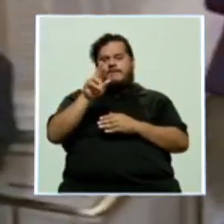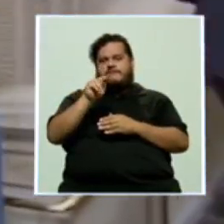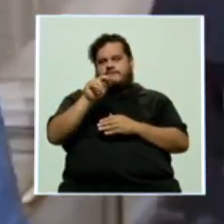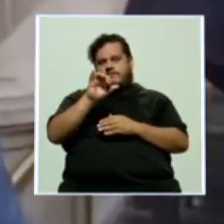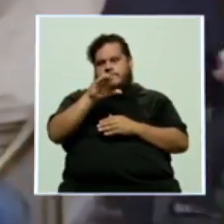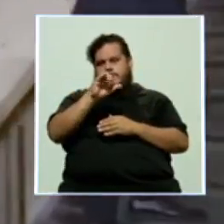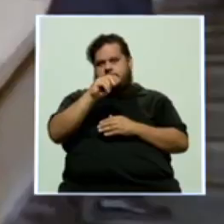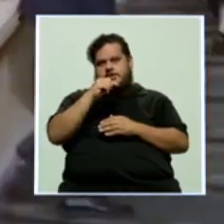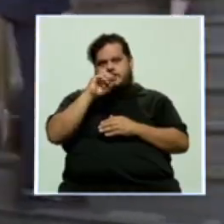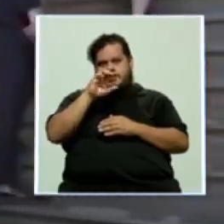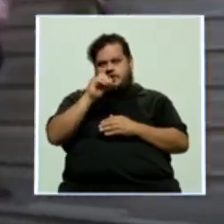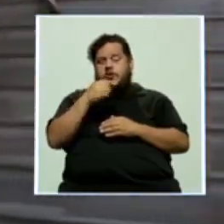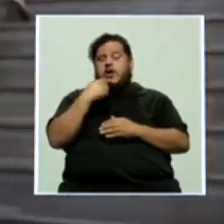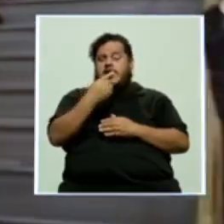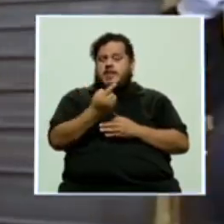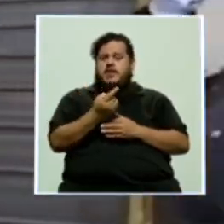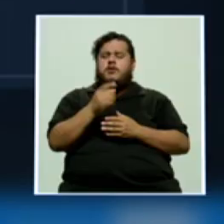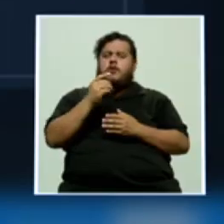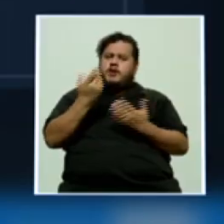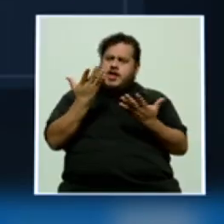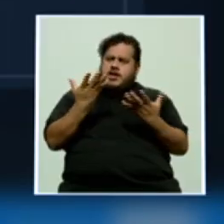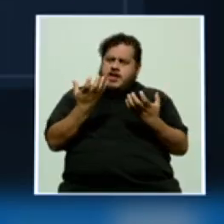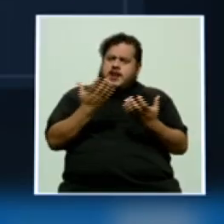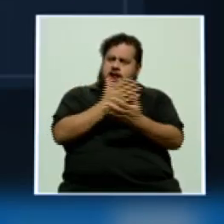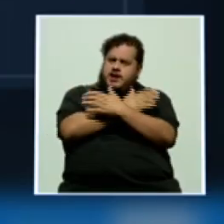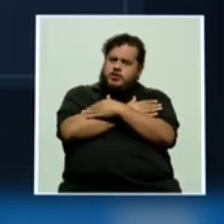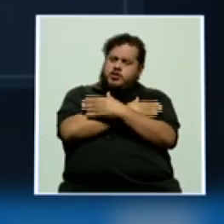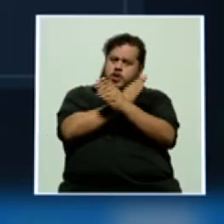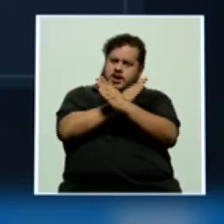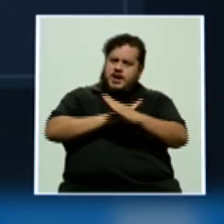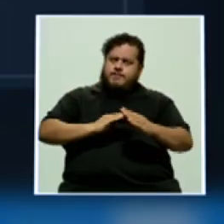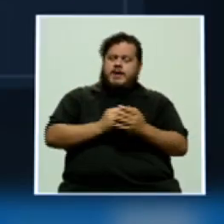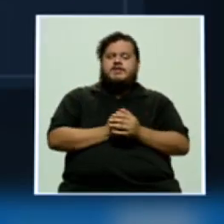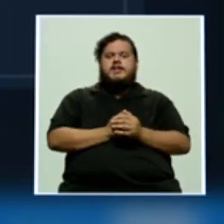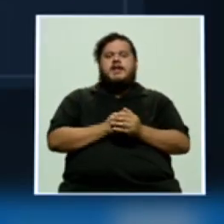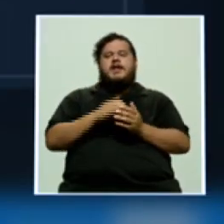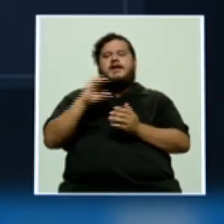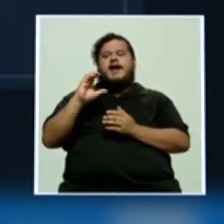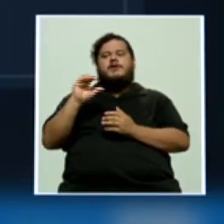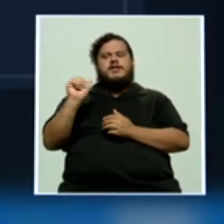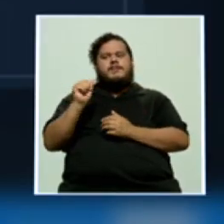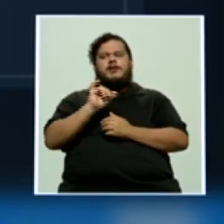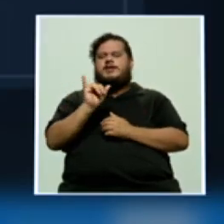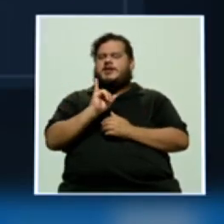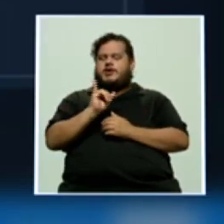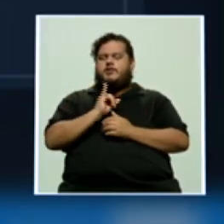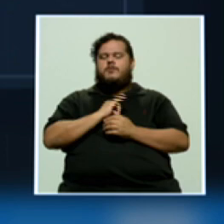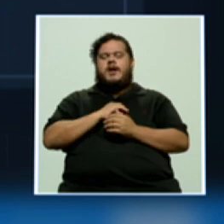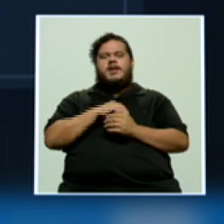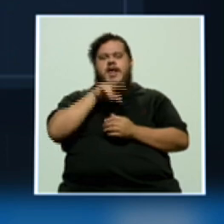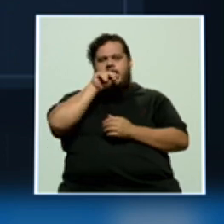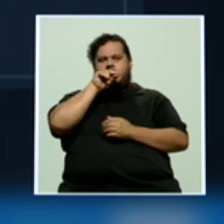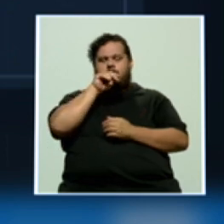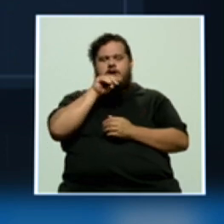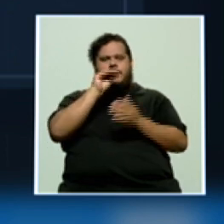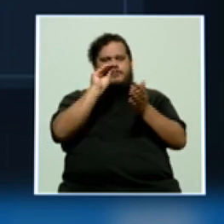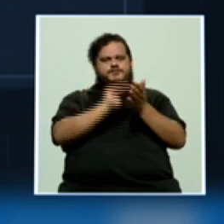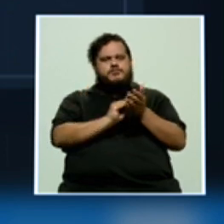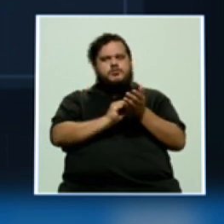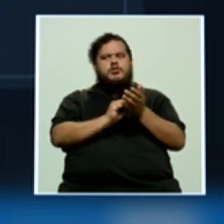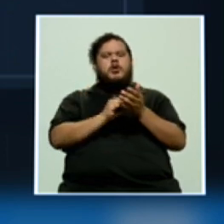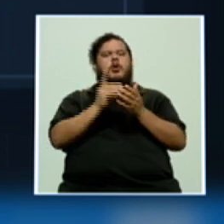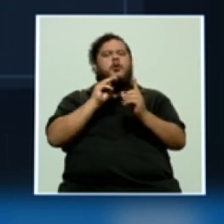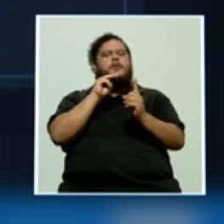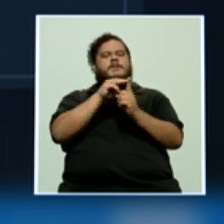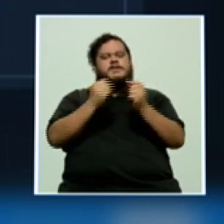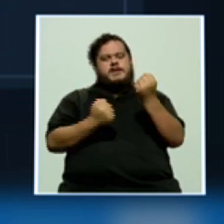animándolo a buscar la reconciliación y la paz. El mandatario Carlos Alvarado de Costa Rica también publicó vía Twitter su mensaje de apoyo